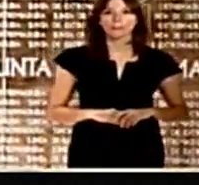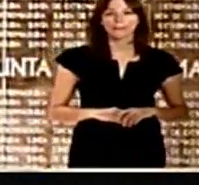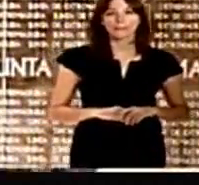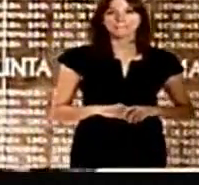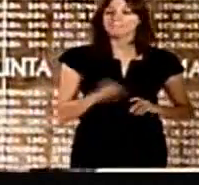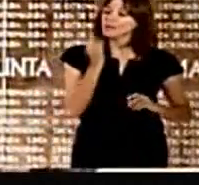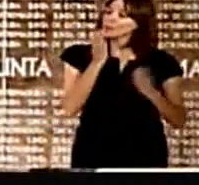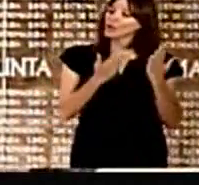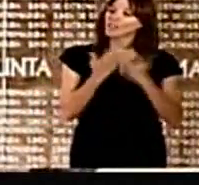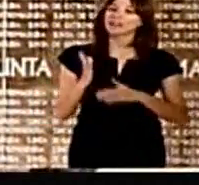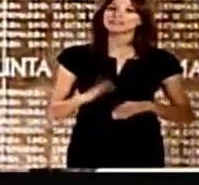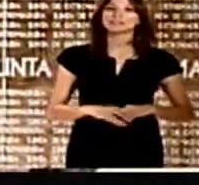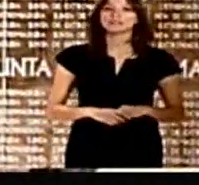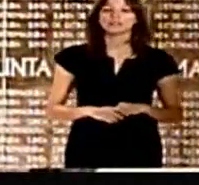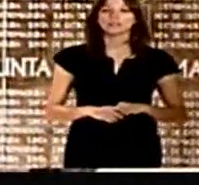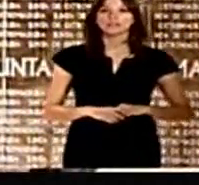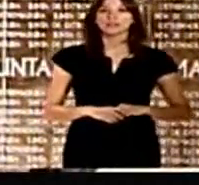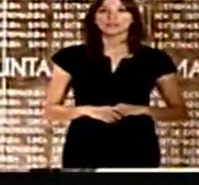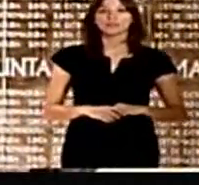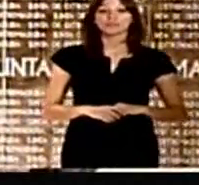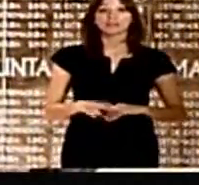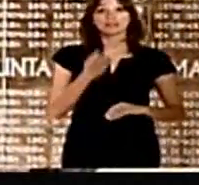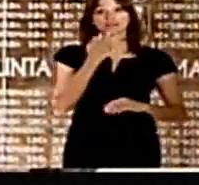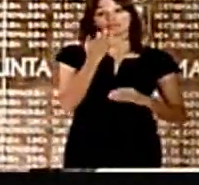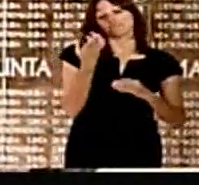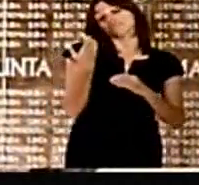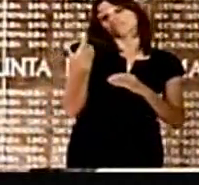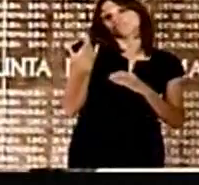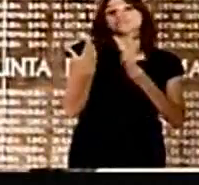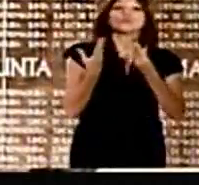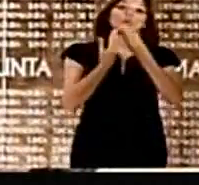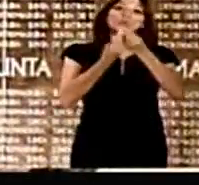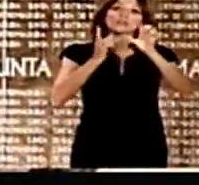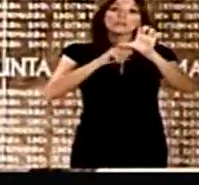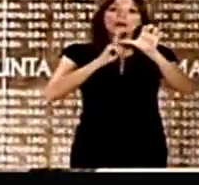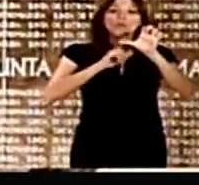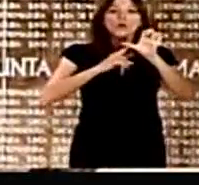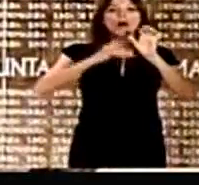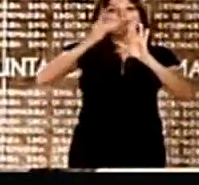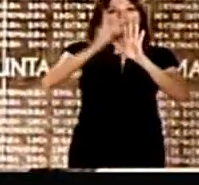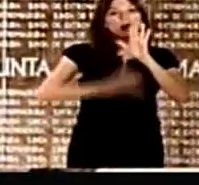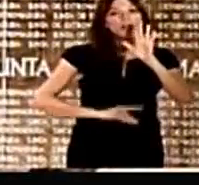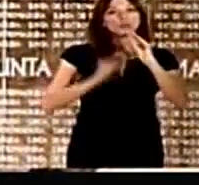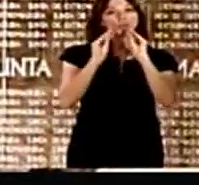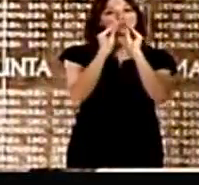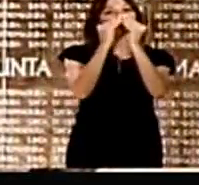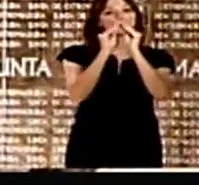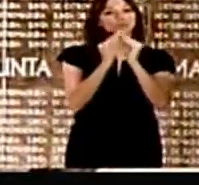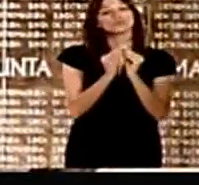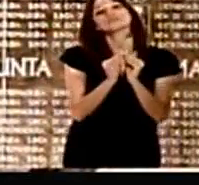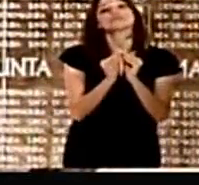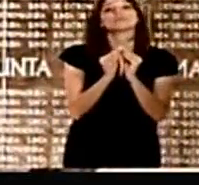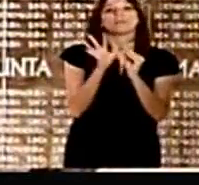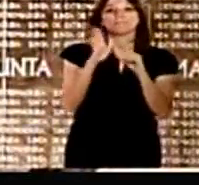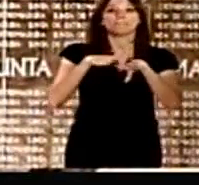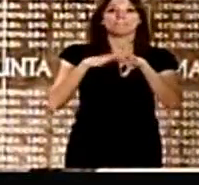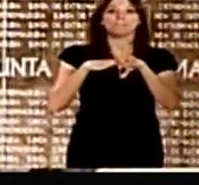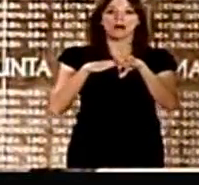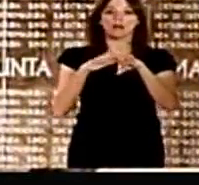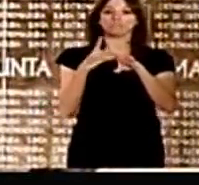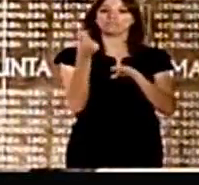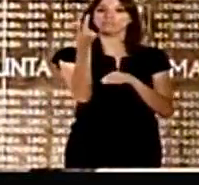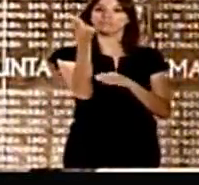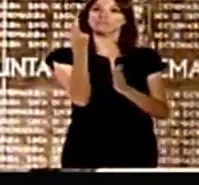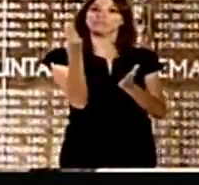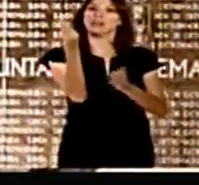Sí, buenos días, consejera. Buenos días. Cuando la Junta ha elaborado este decreto de incentivos de inversiones